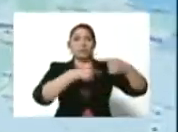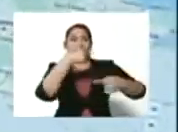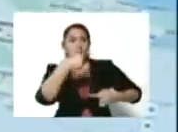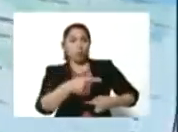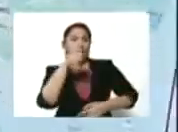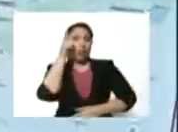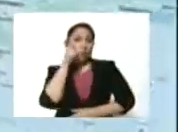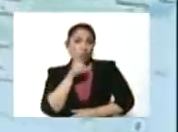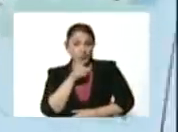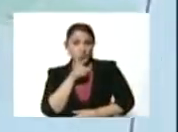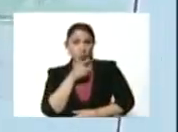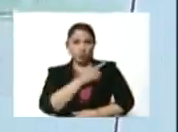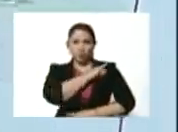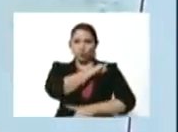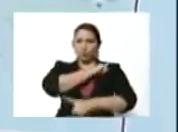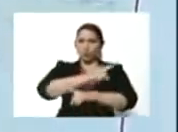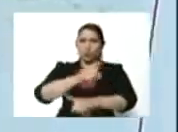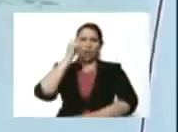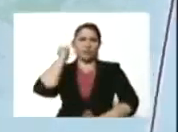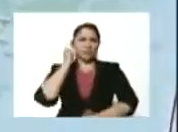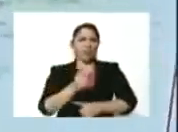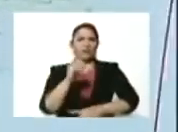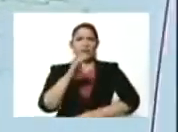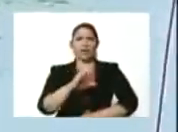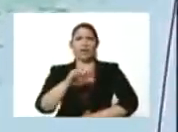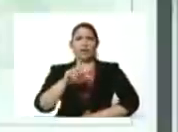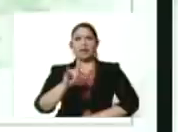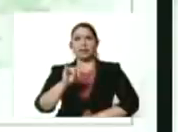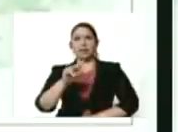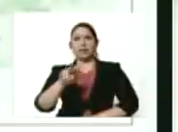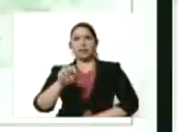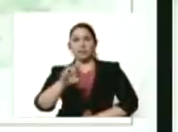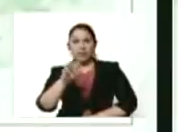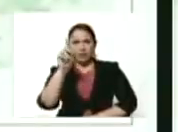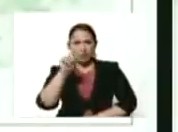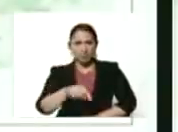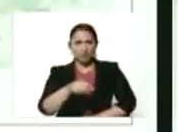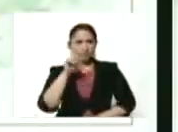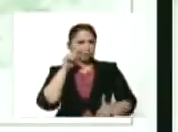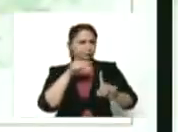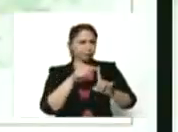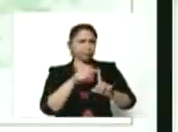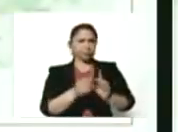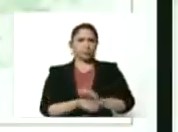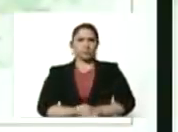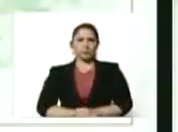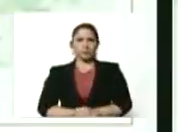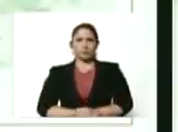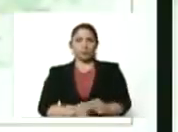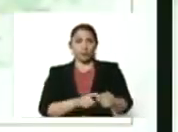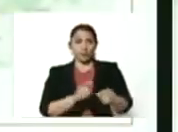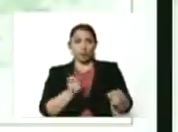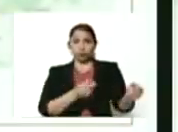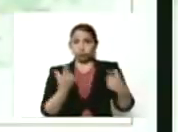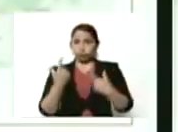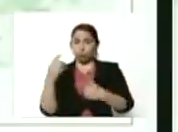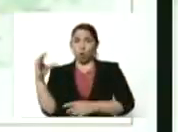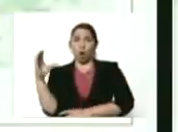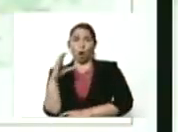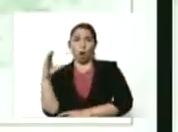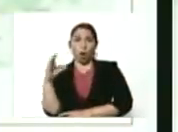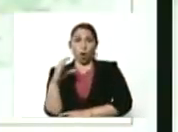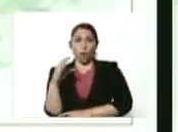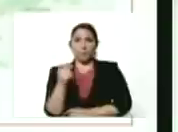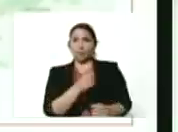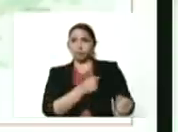la orden de que sea defenestrado Cliver Alcalá Cordones. En efecto, en marzo es defenestrado, es extraído de Colombia y llevado